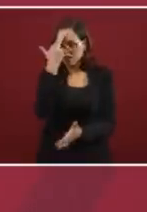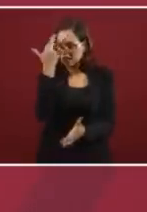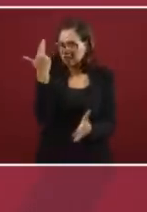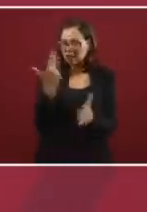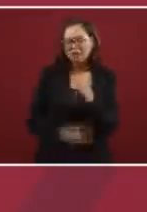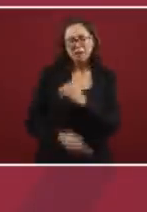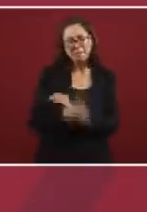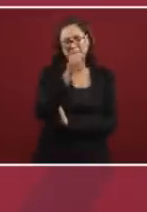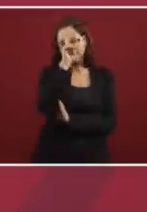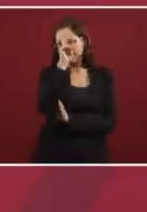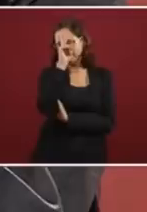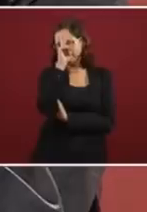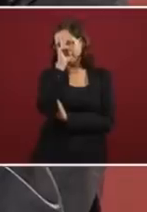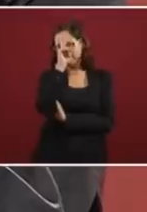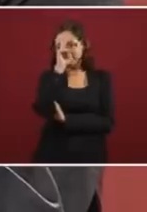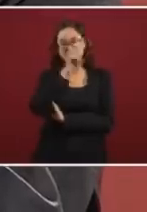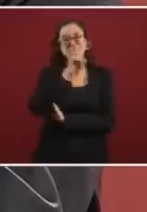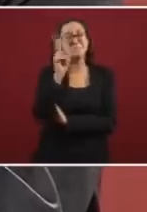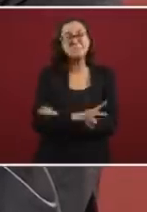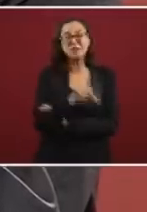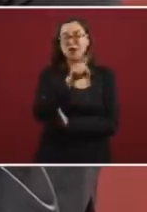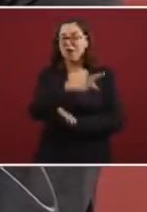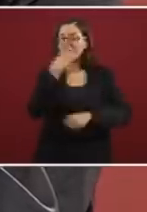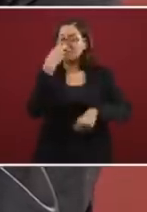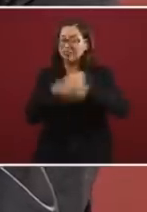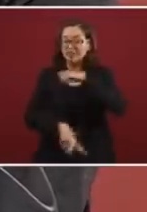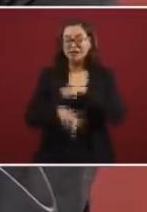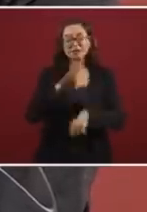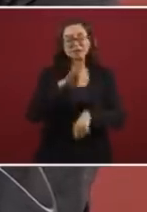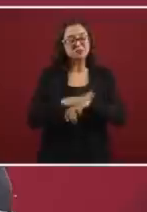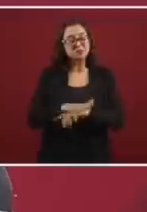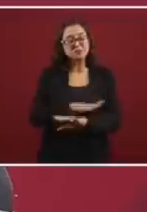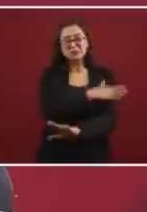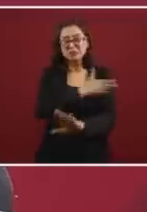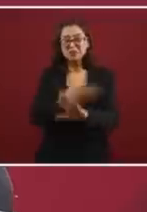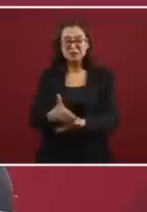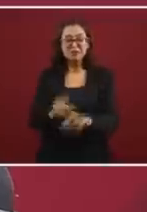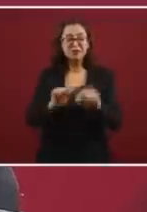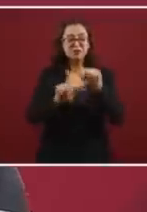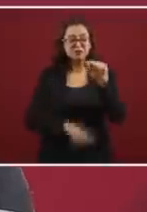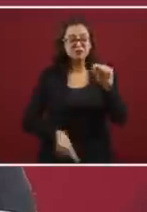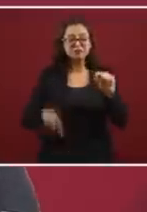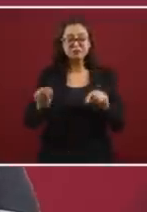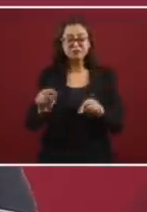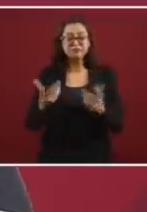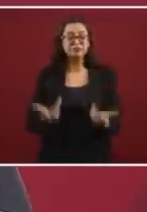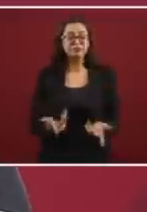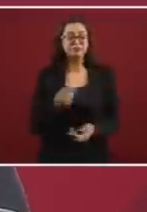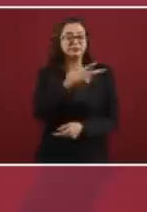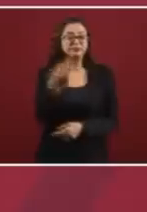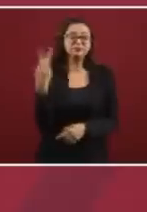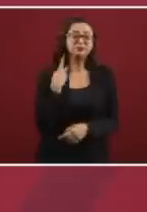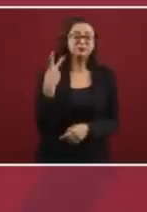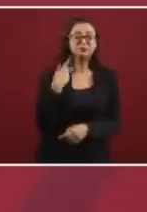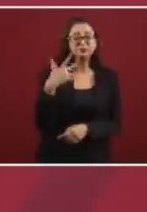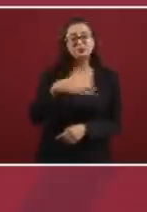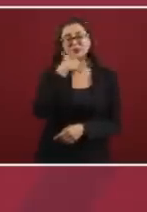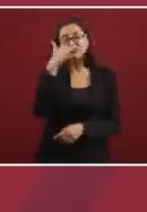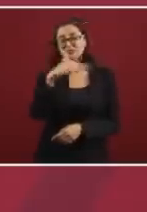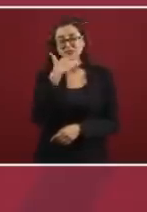peores son los que dañan más como los políticos corruptos